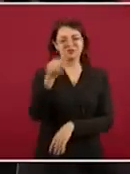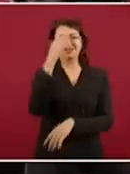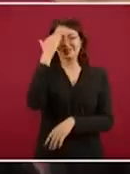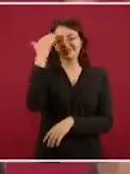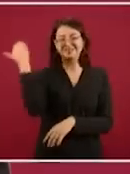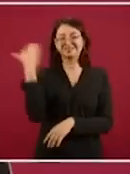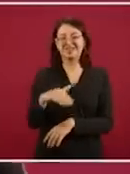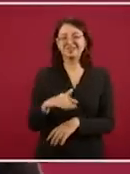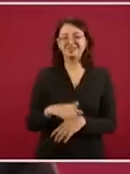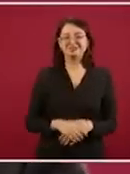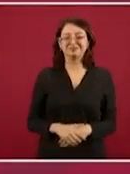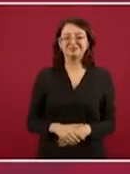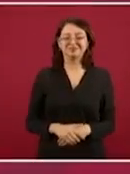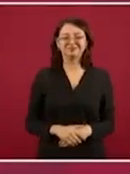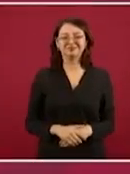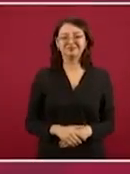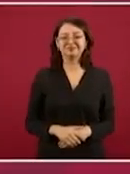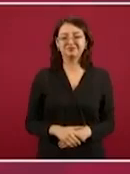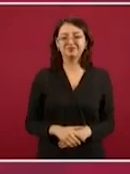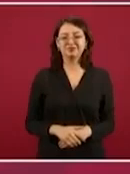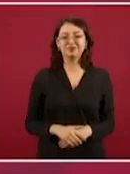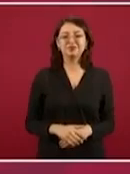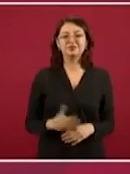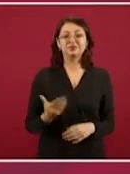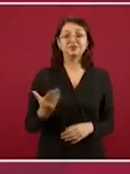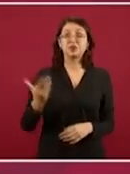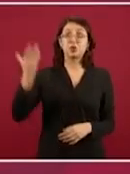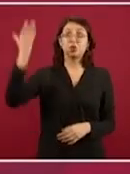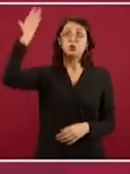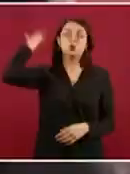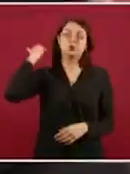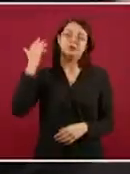Bueno, no hace mucho tiempo